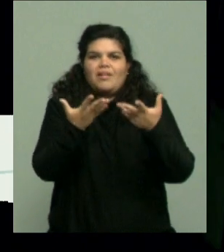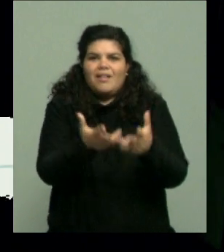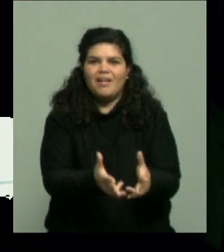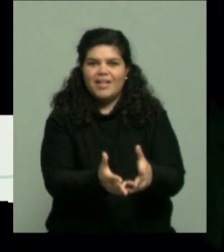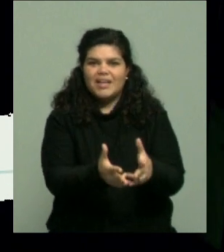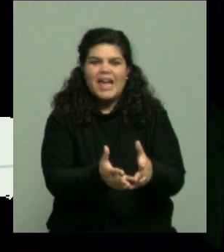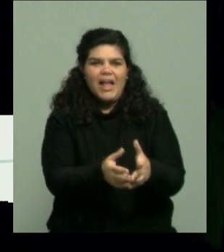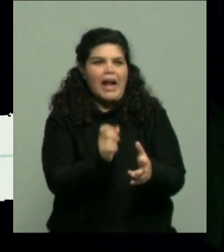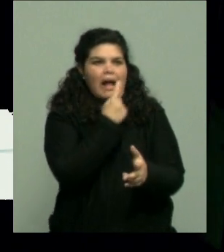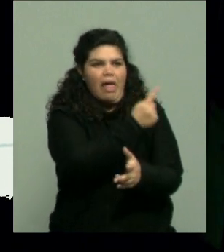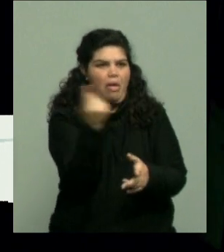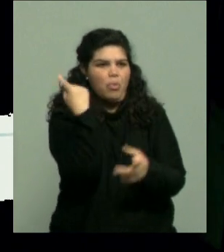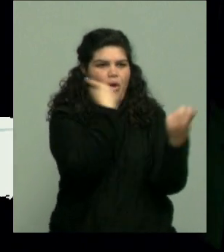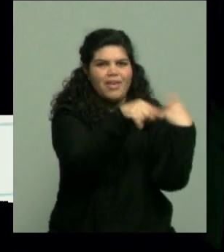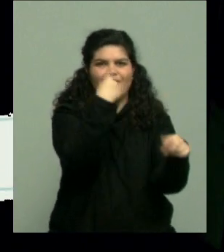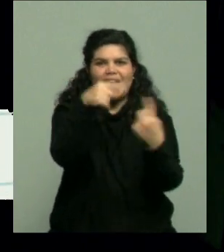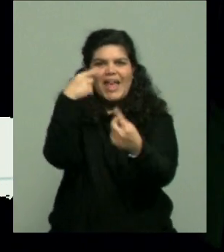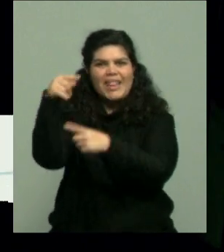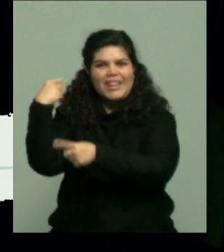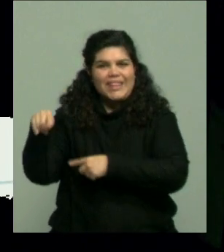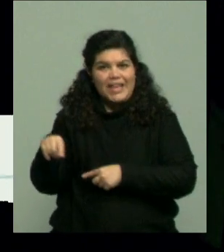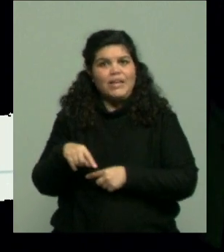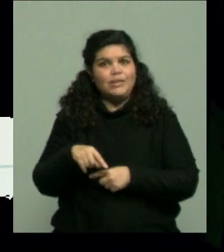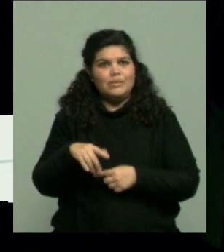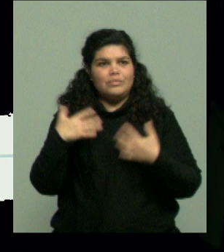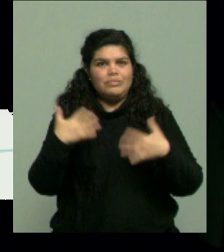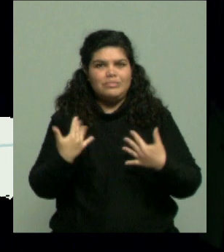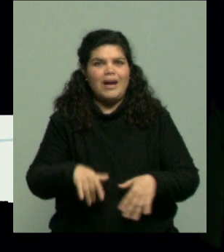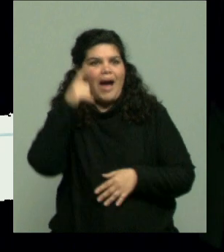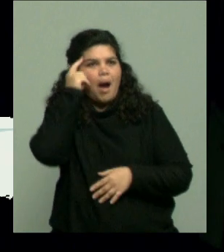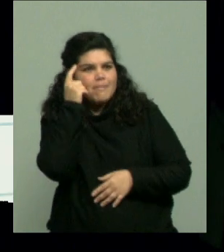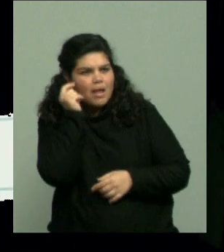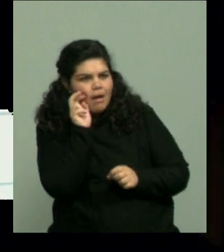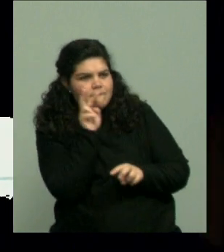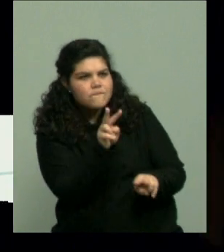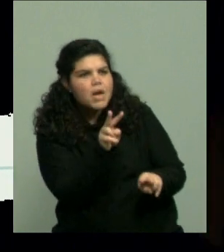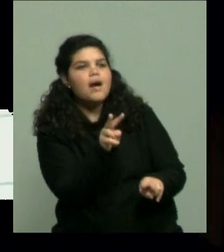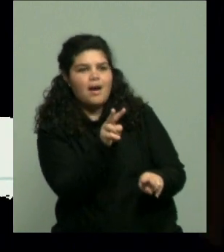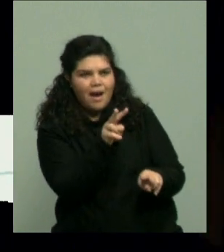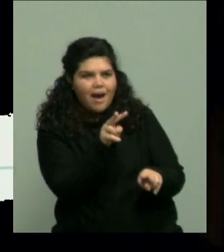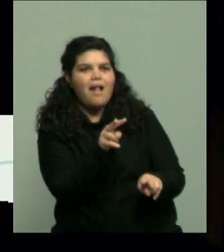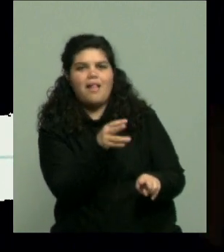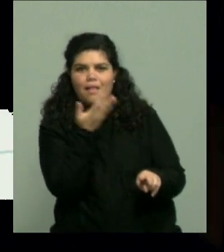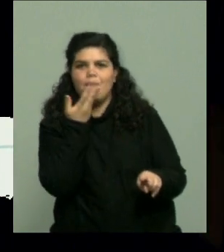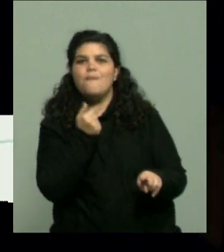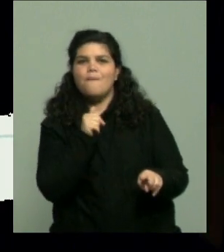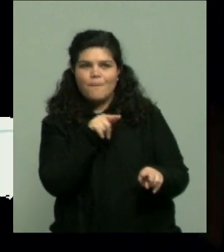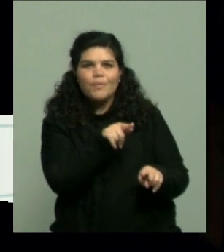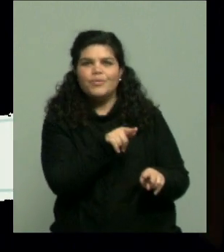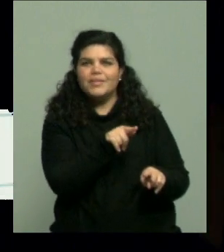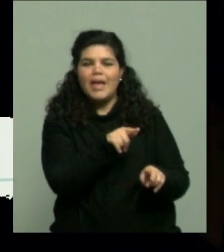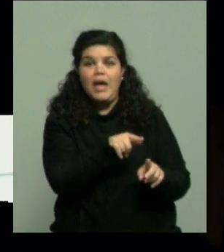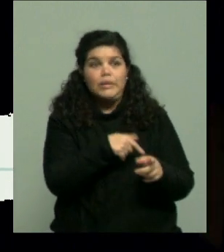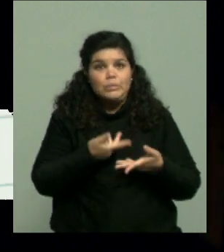música. Entonces, es un camino como de constante aprendizaje donde decís, ay, esto a mí me encanta, y